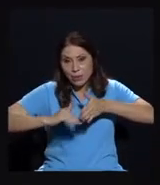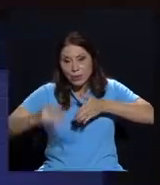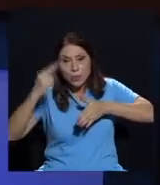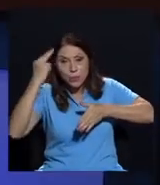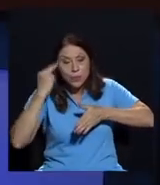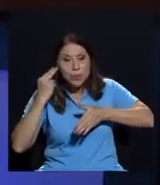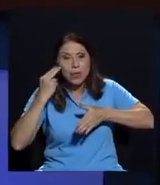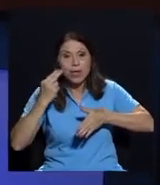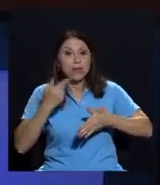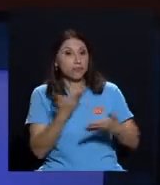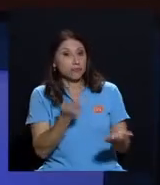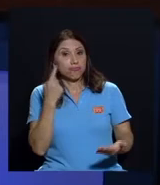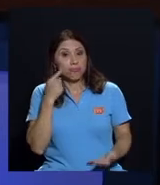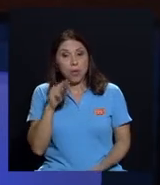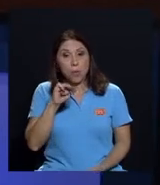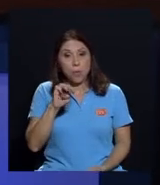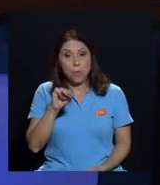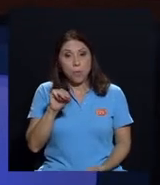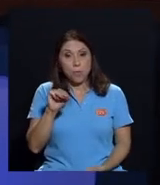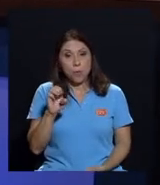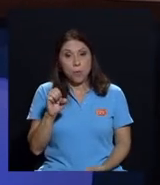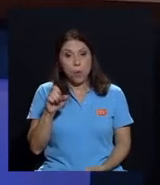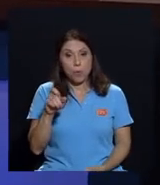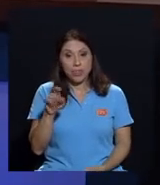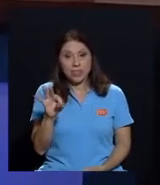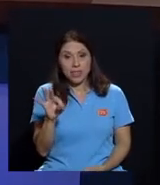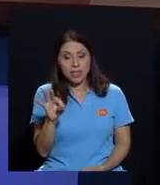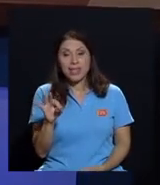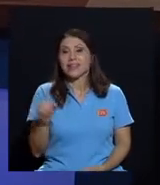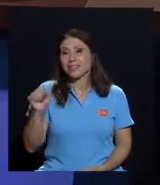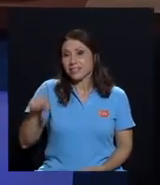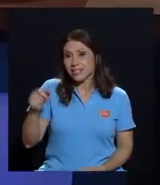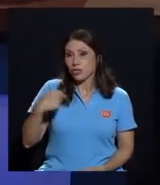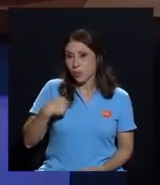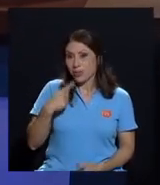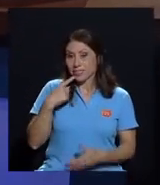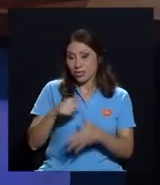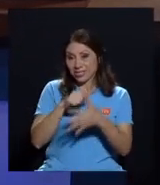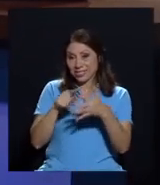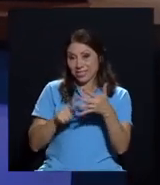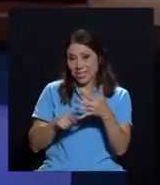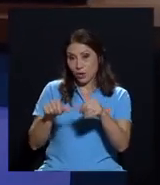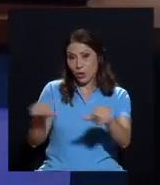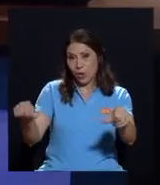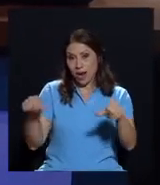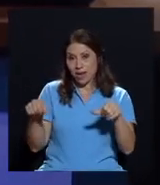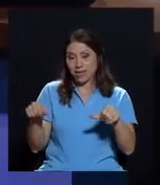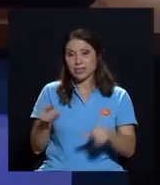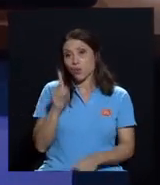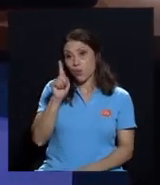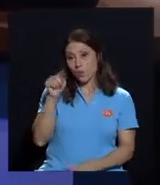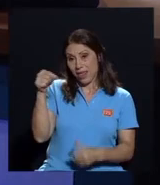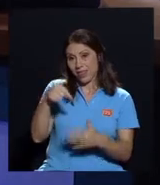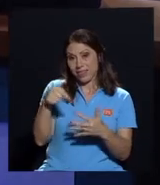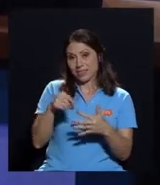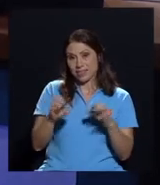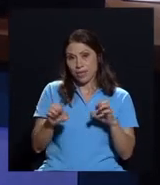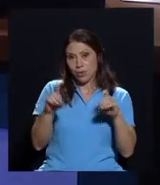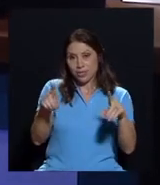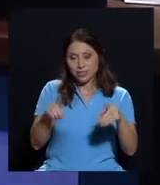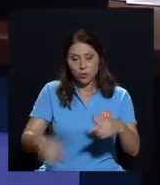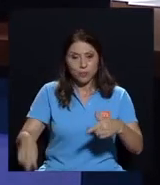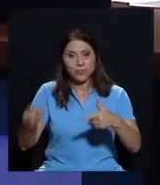necesitamos y eso es que yo mencioné cinco áreas que se gerenciar y andy desde el gobierno una educación por la importancia que hemos hablado